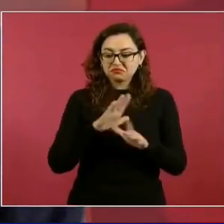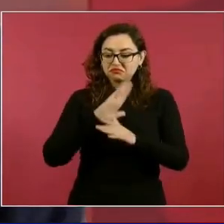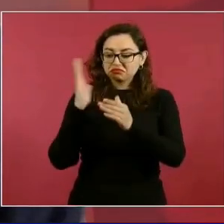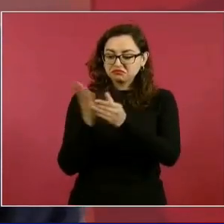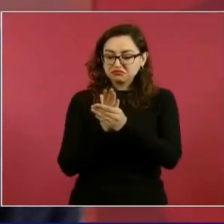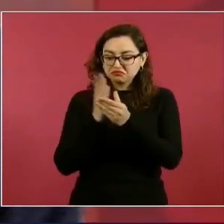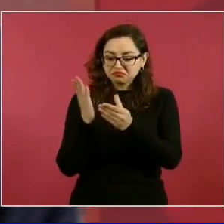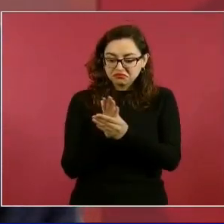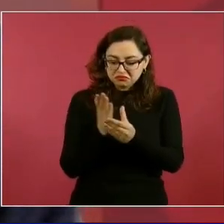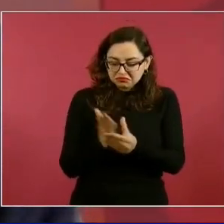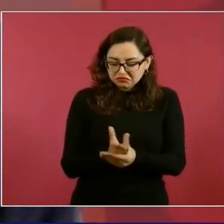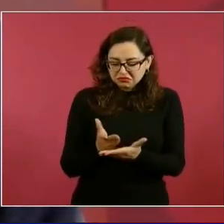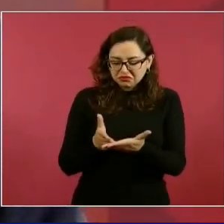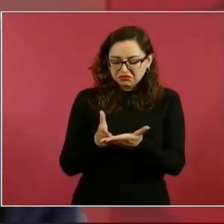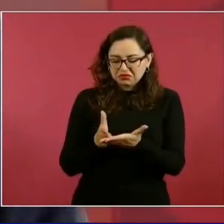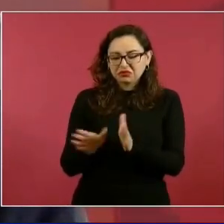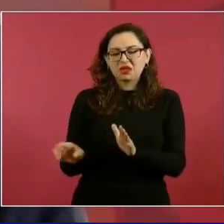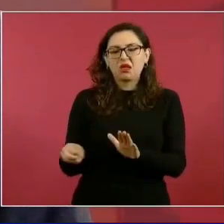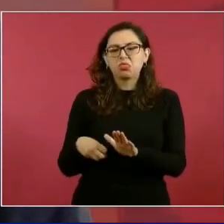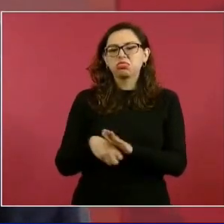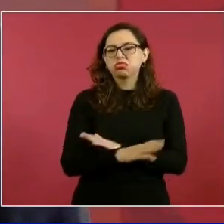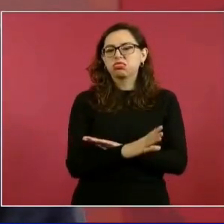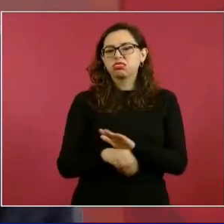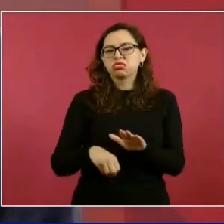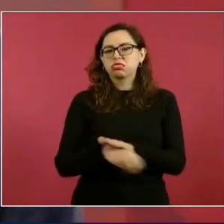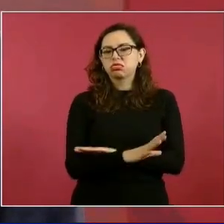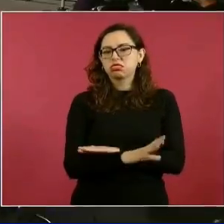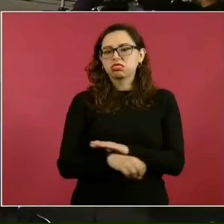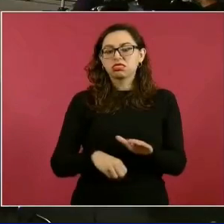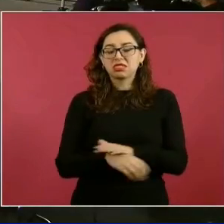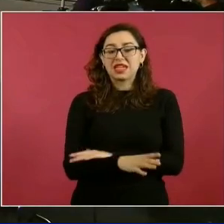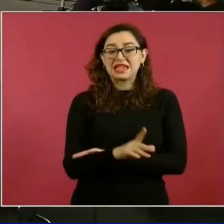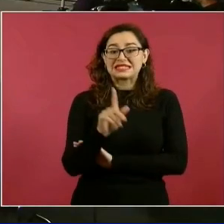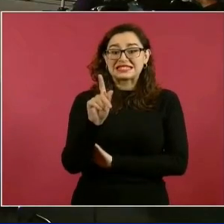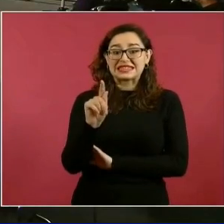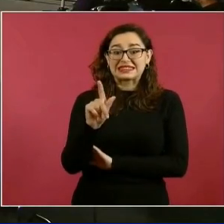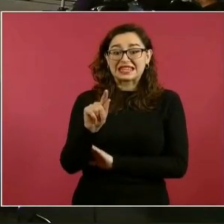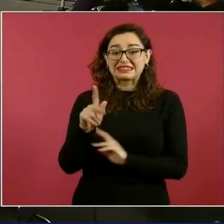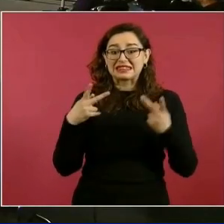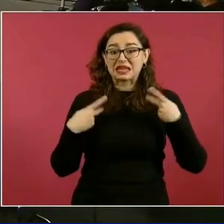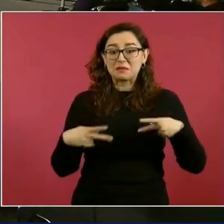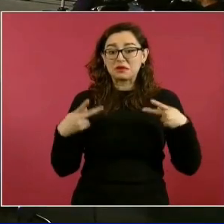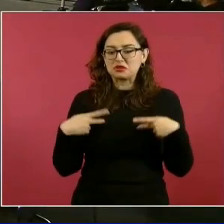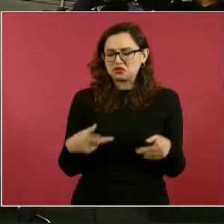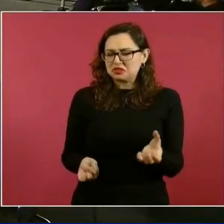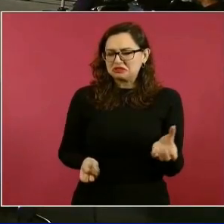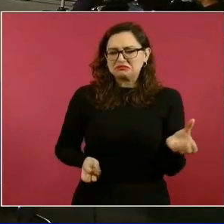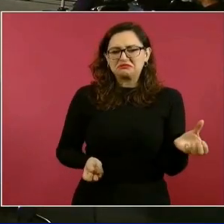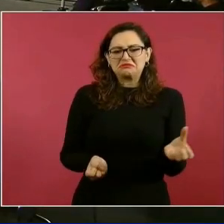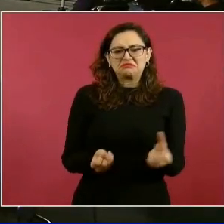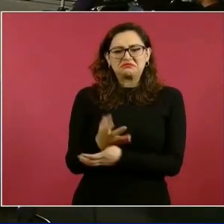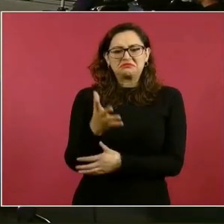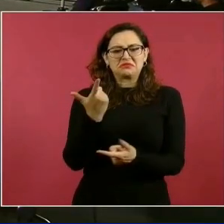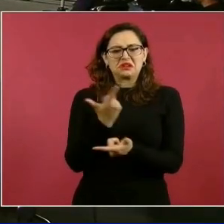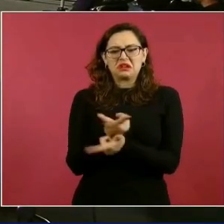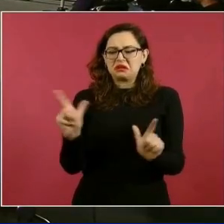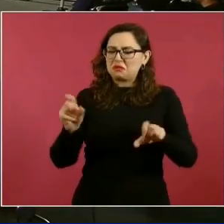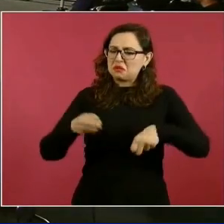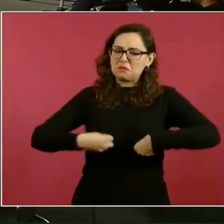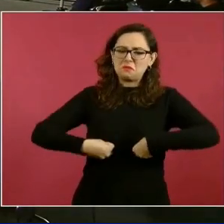como a 70 implicados.